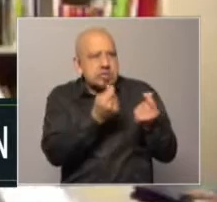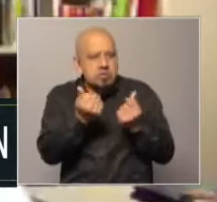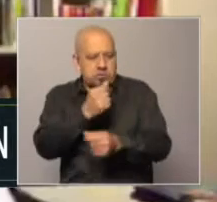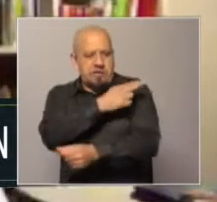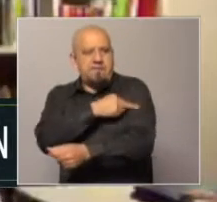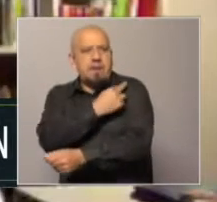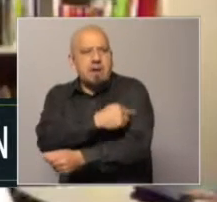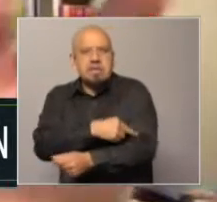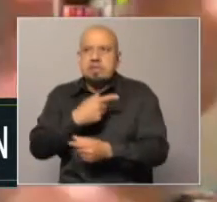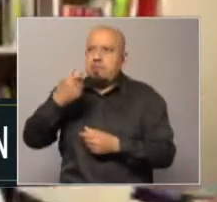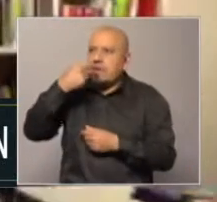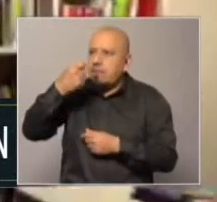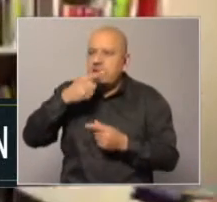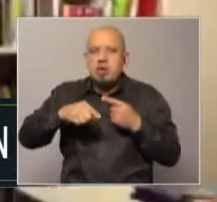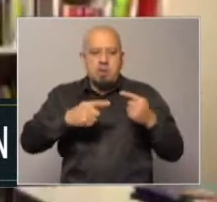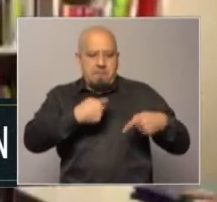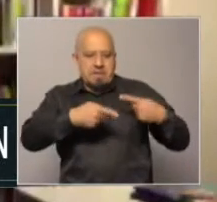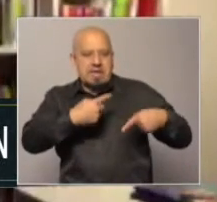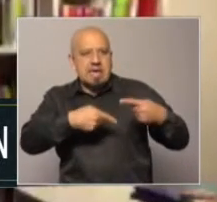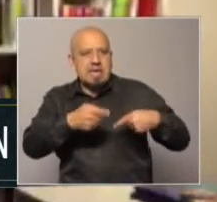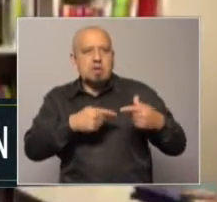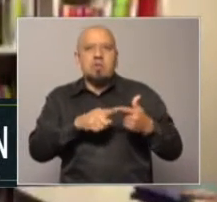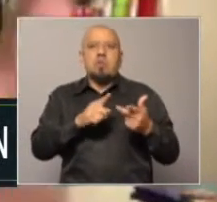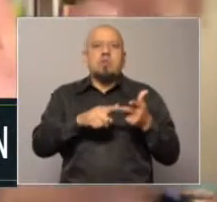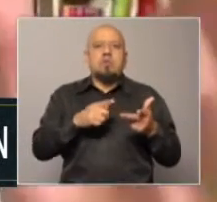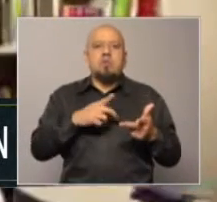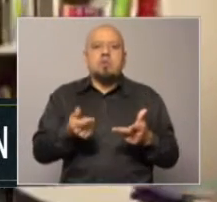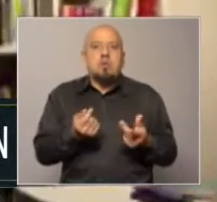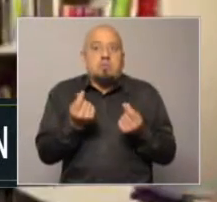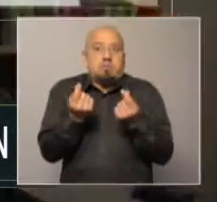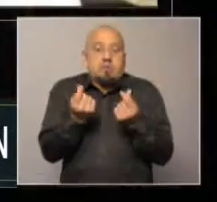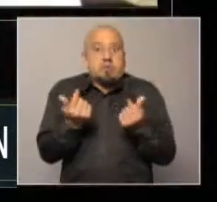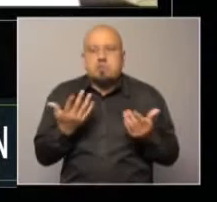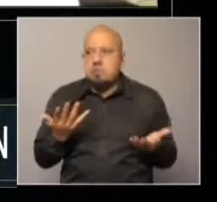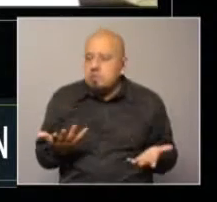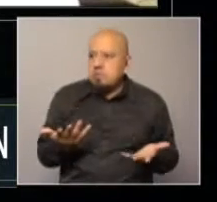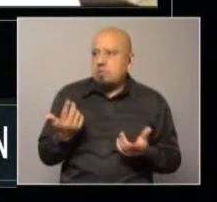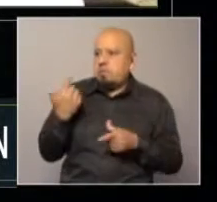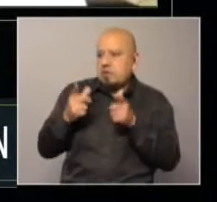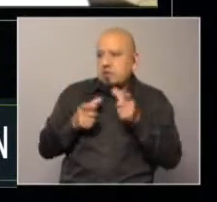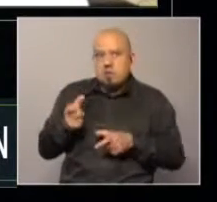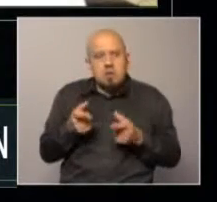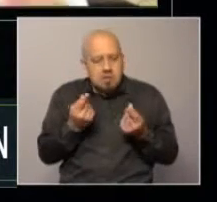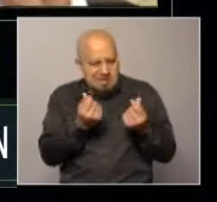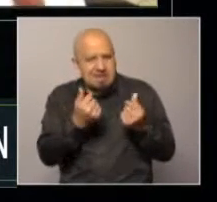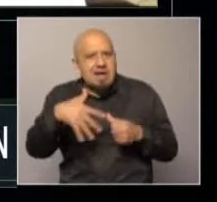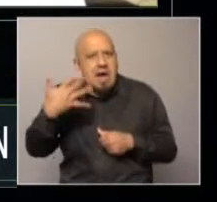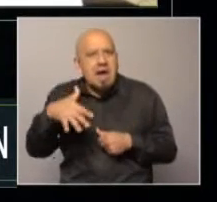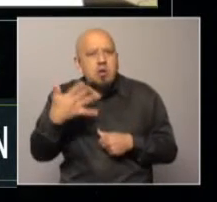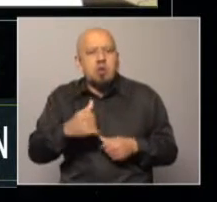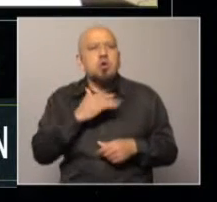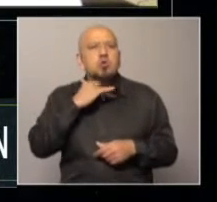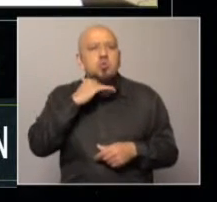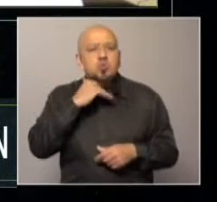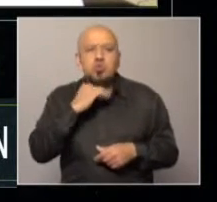farmacias, el papel higiénico, que fue como un gran escándalo. Después corrupción en